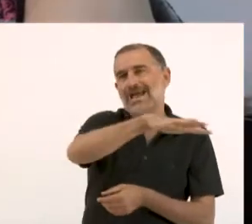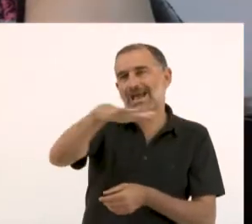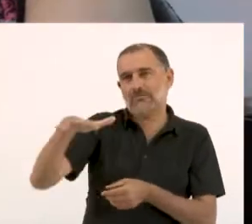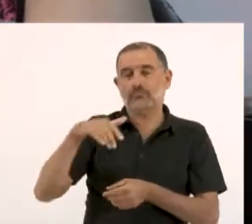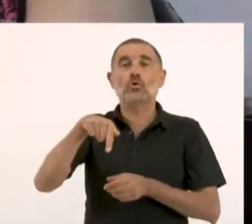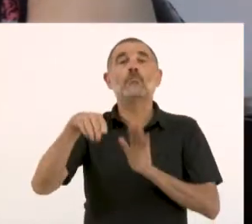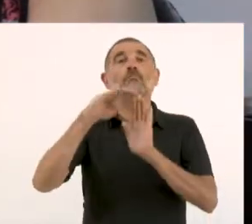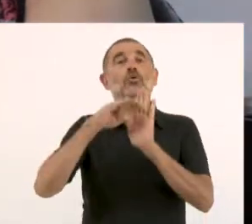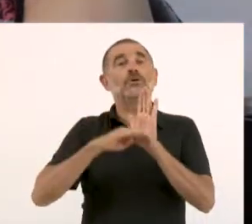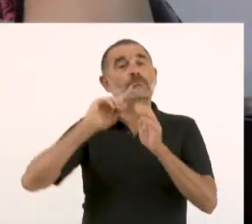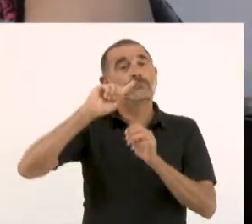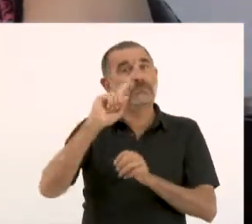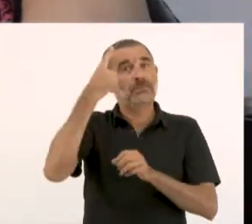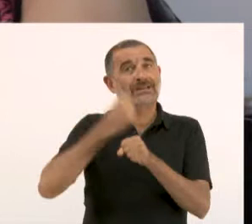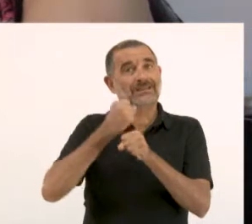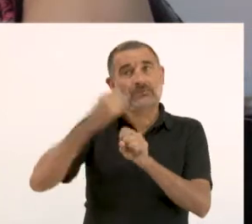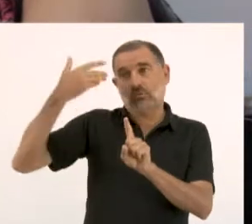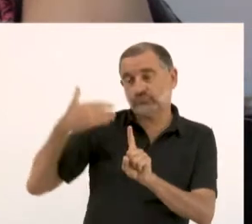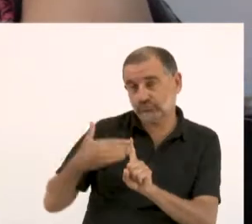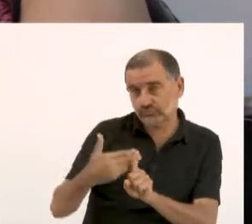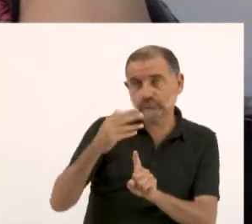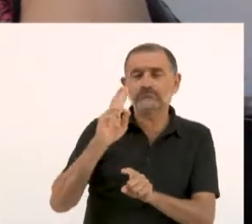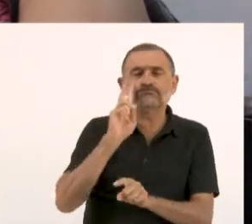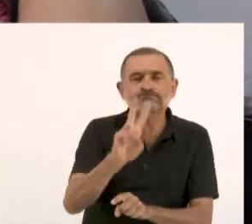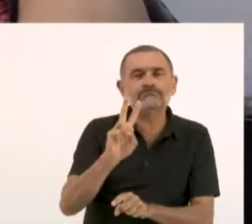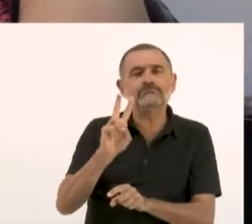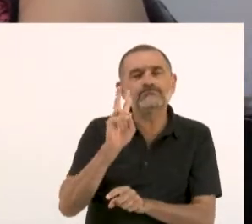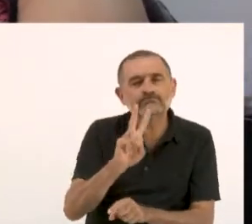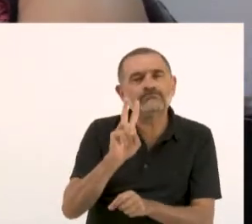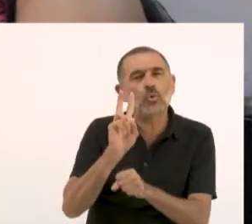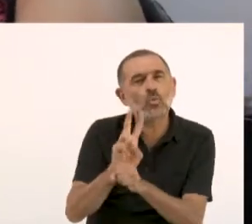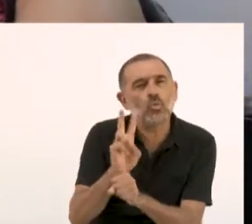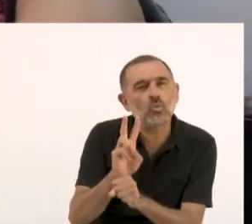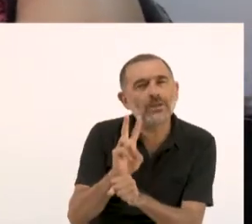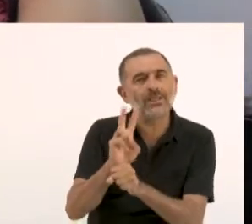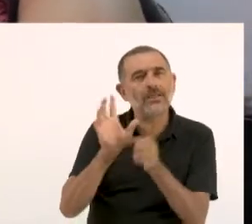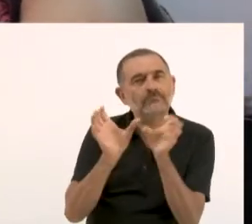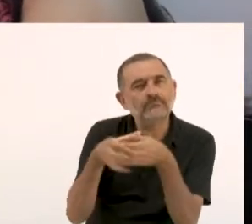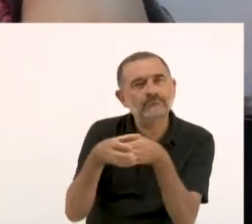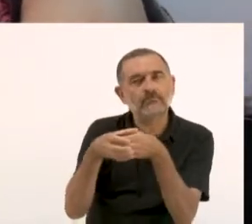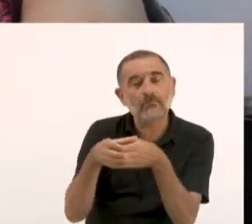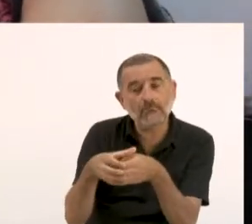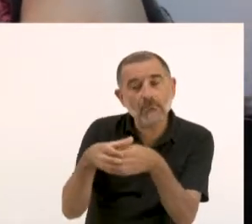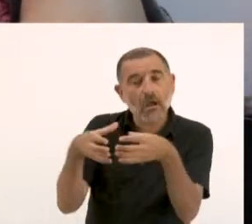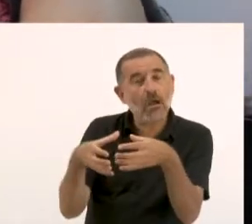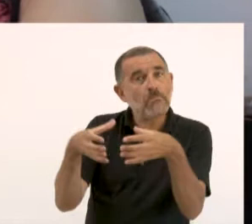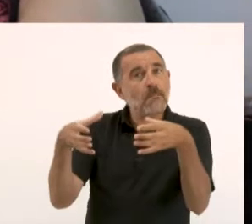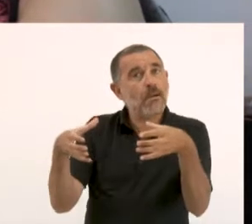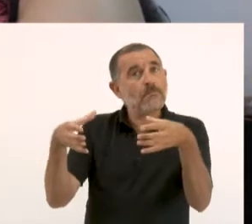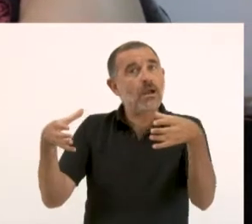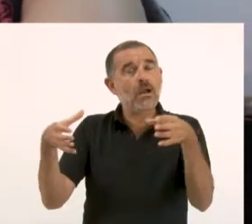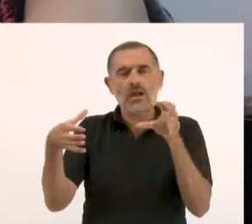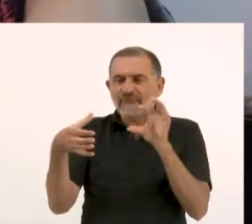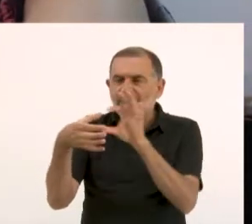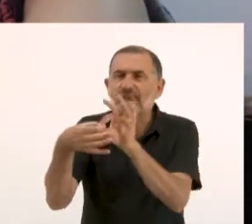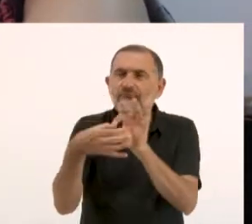los restos que estaban en peligro y ha comenzado a crecer e involucrarse primero con las comunidades, con